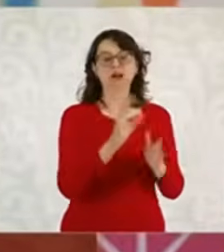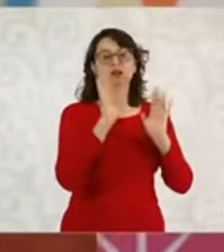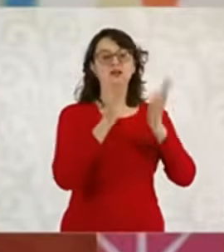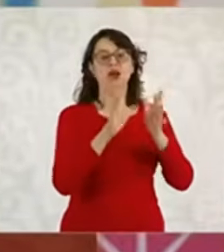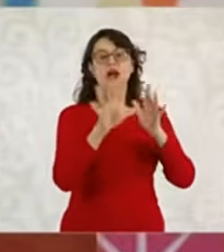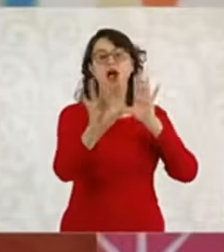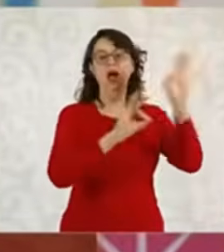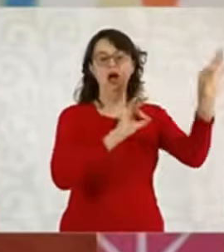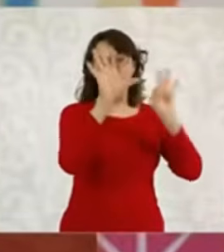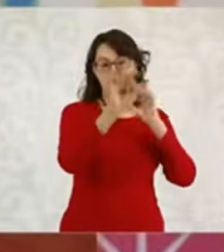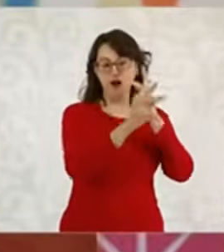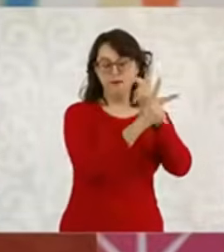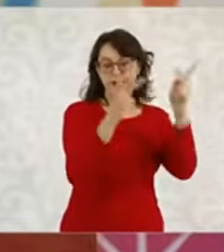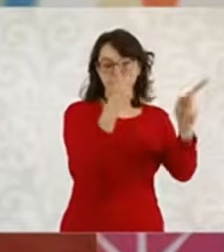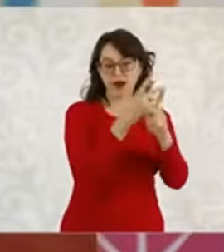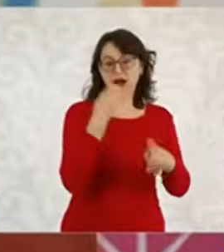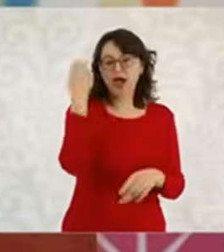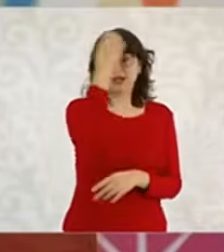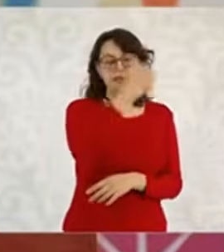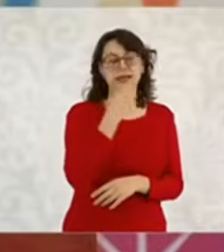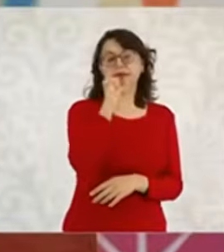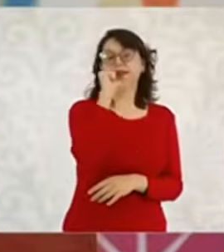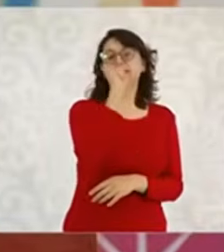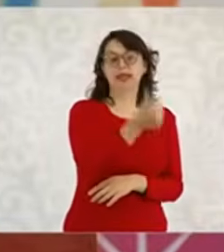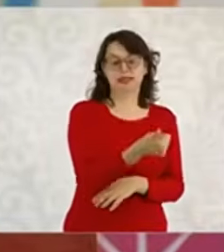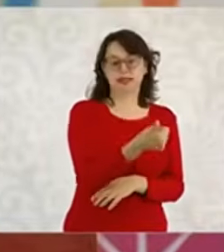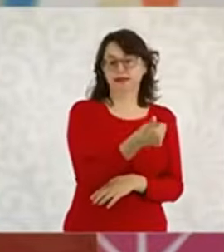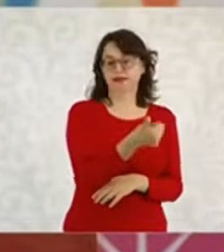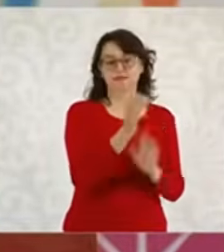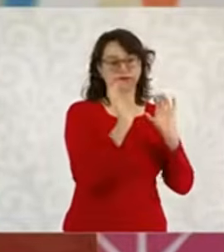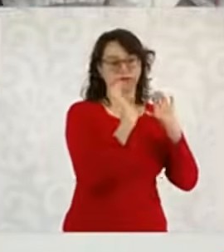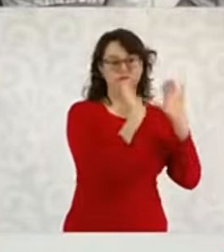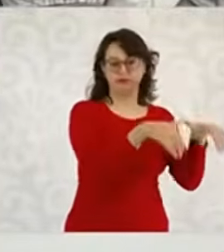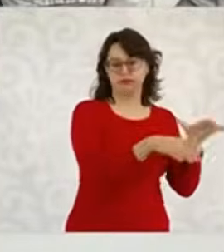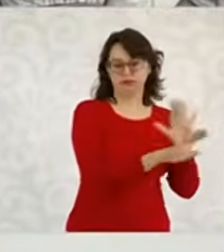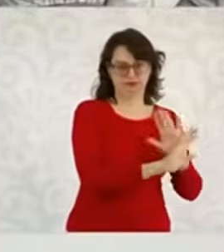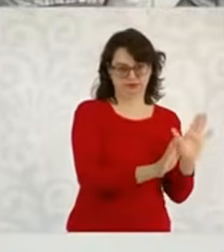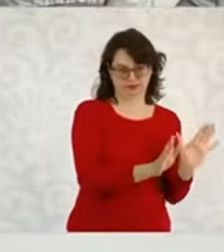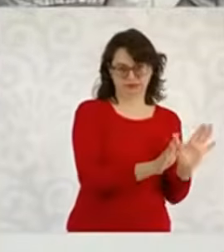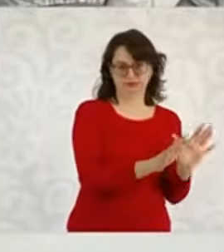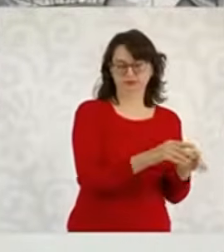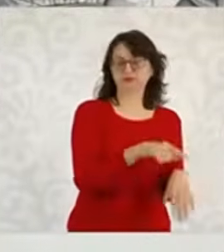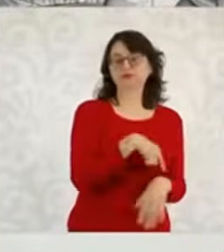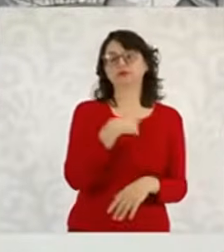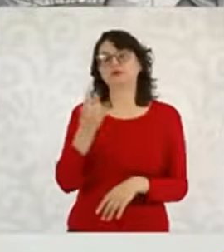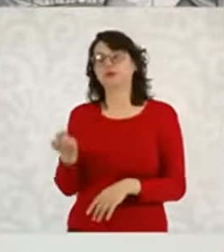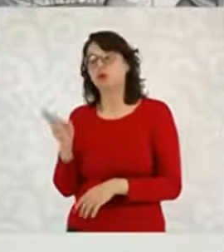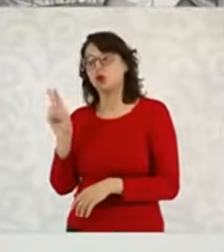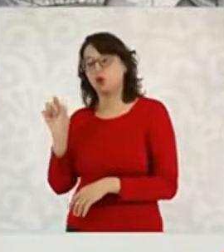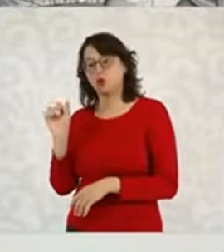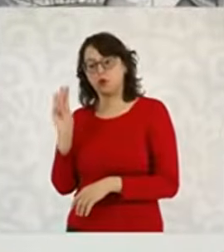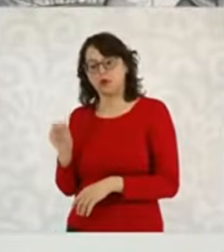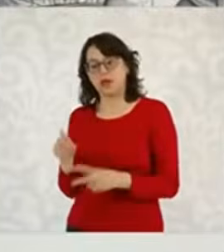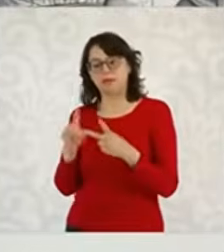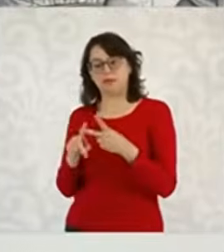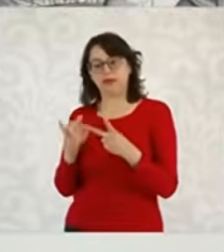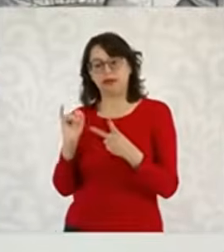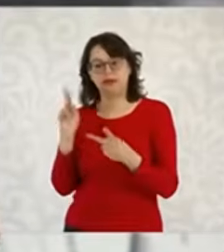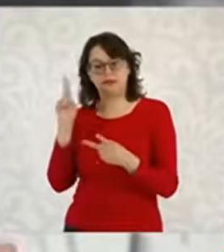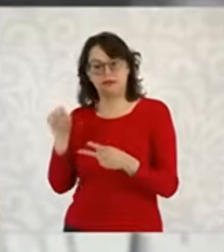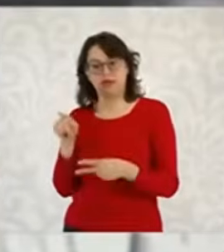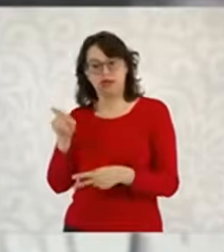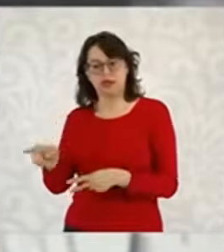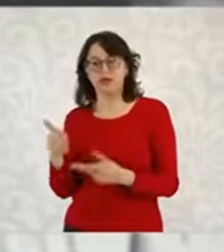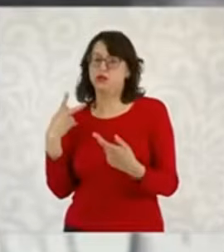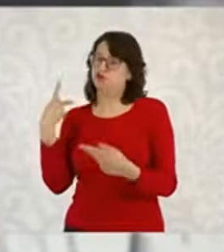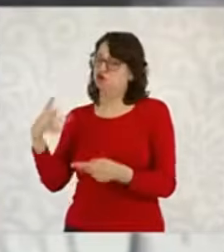por asignación directa. Y el Politécnico Nacional y la UNAM realizaron sus exámenes el fin de